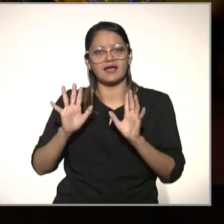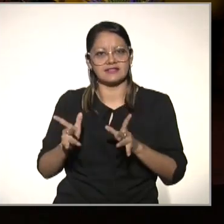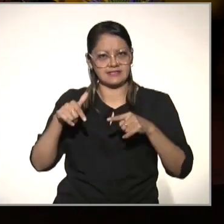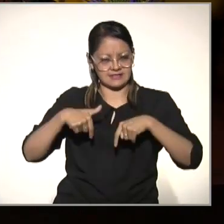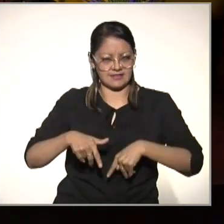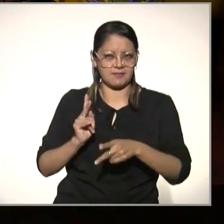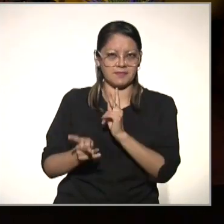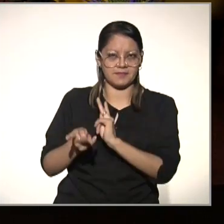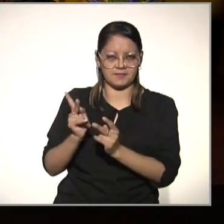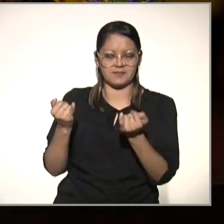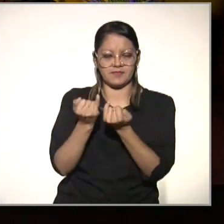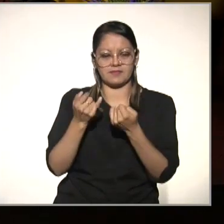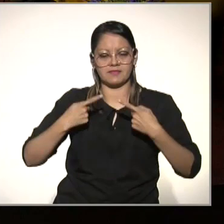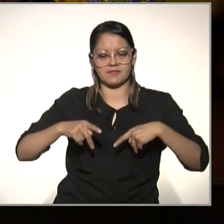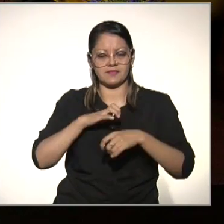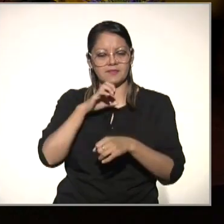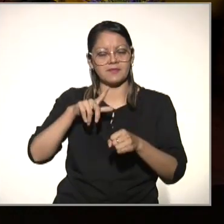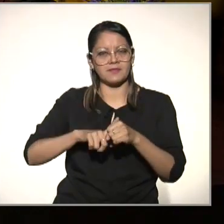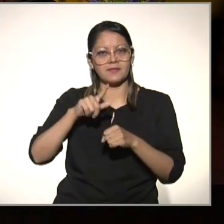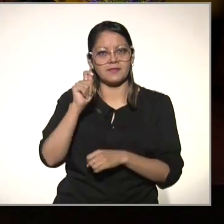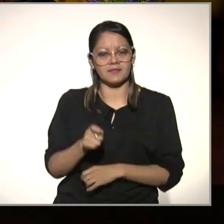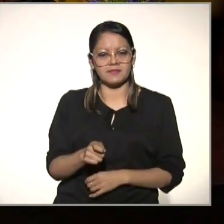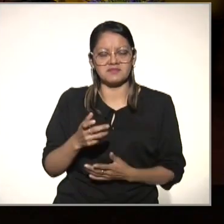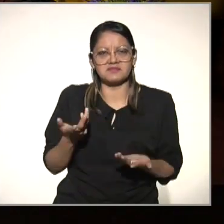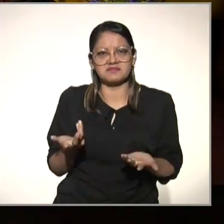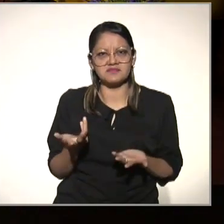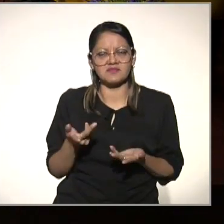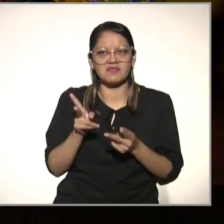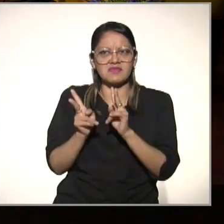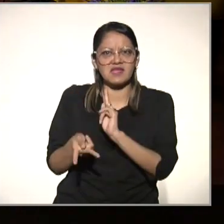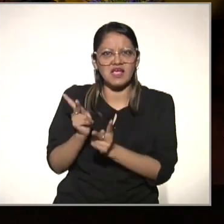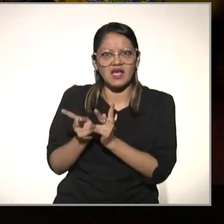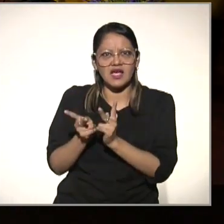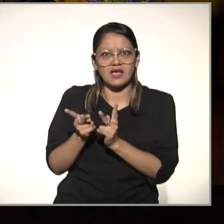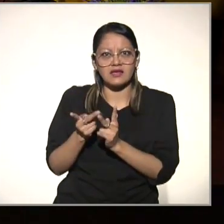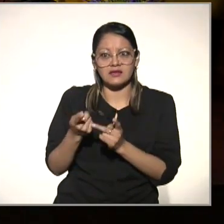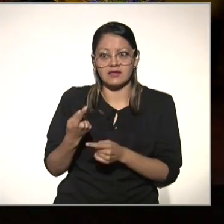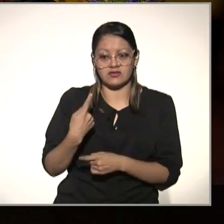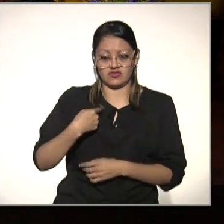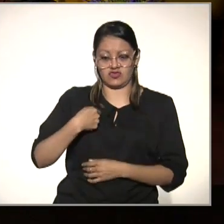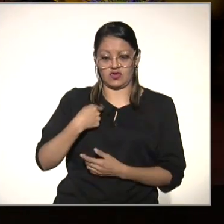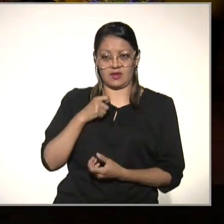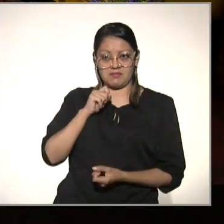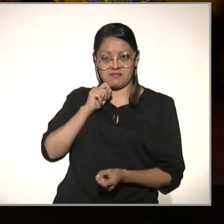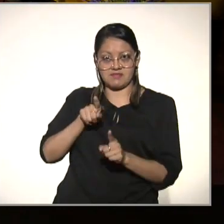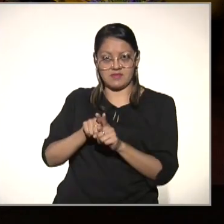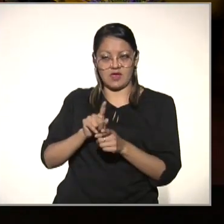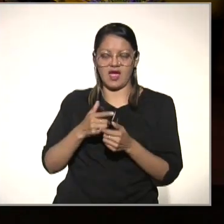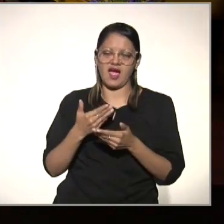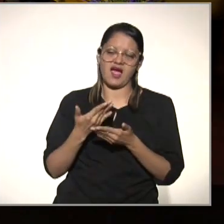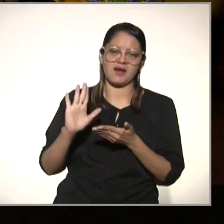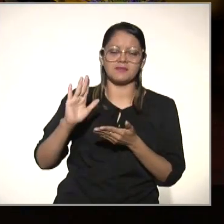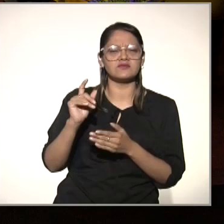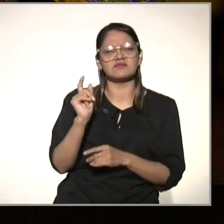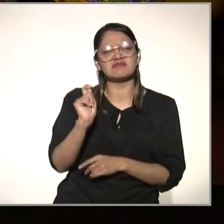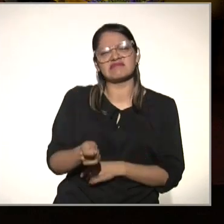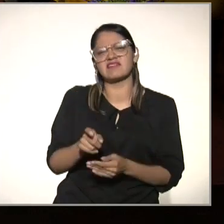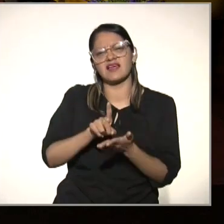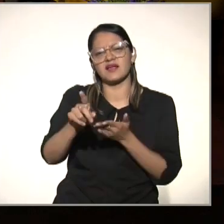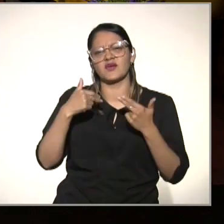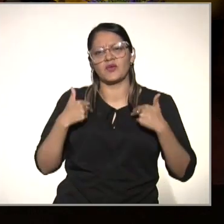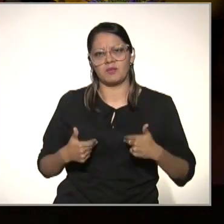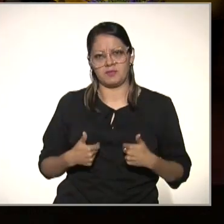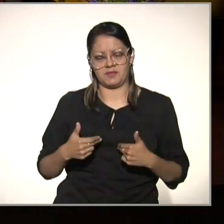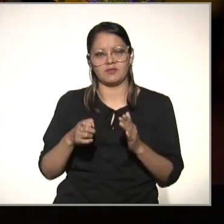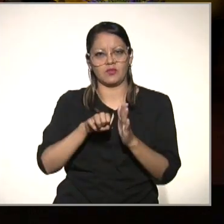con nuestro panel de especialistas, no es hablar de algo que sea ajeno a nosotros, es hablar de derechos humanos. Es por eso que una